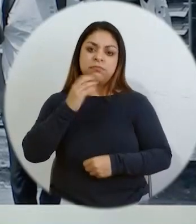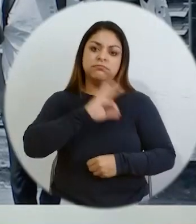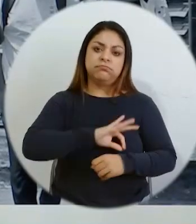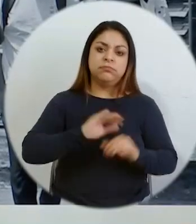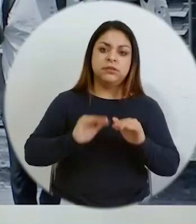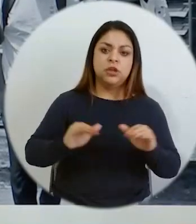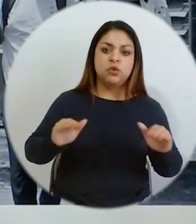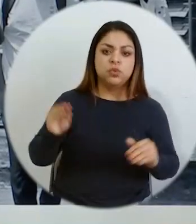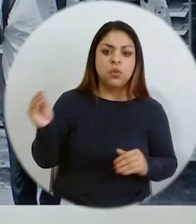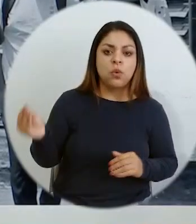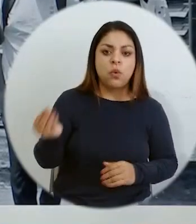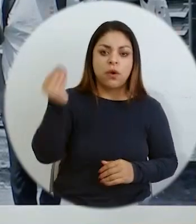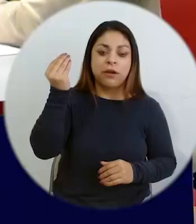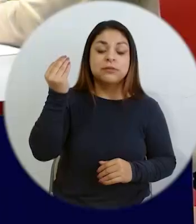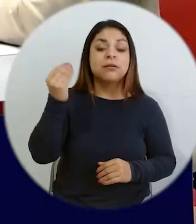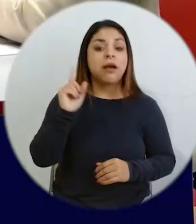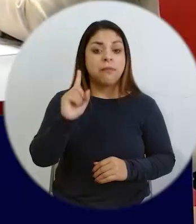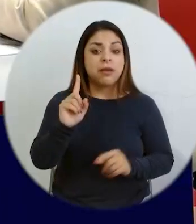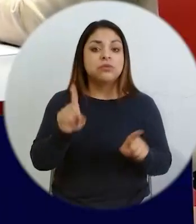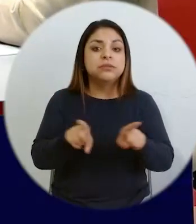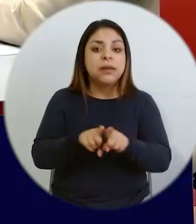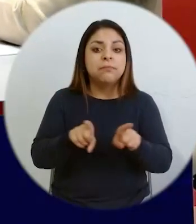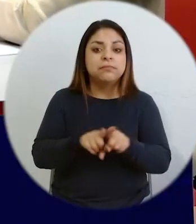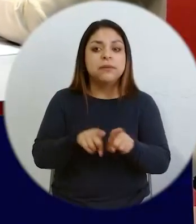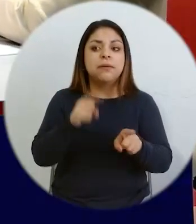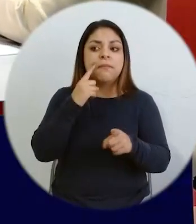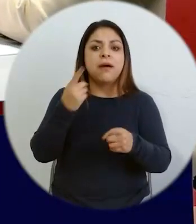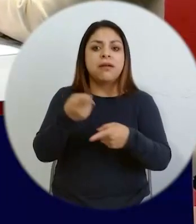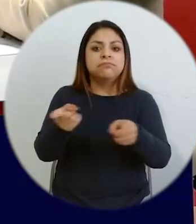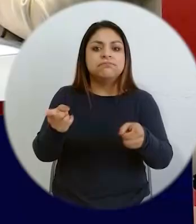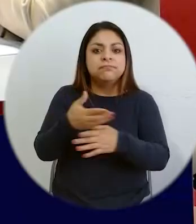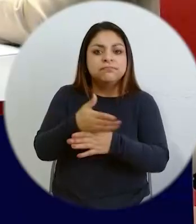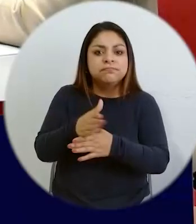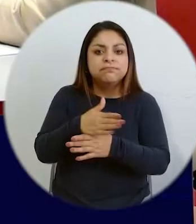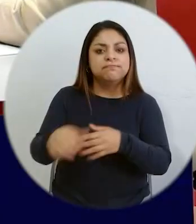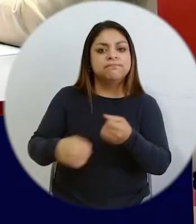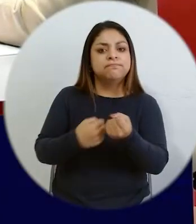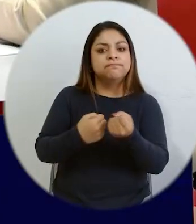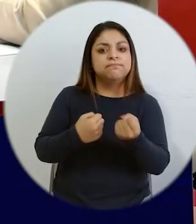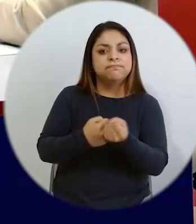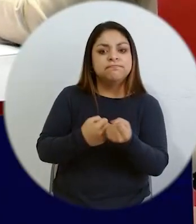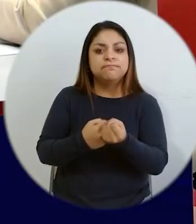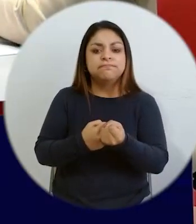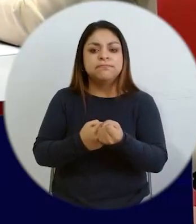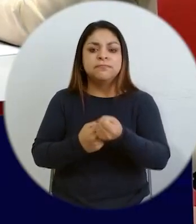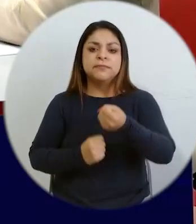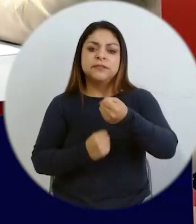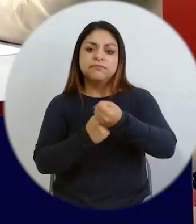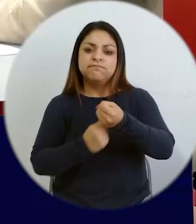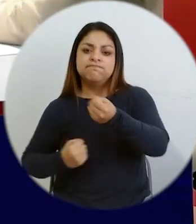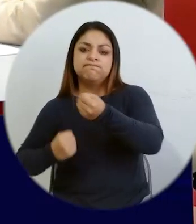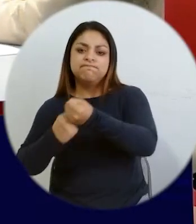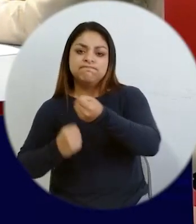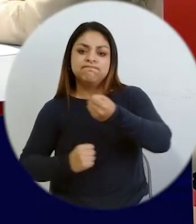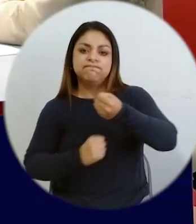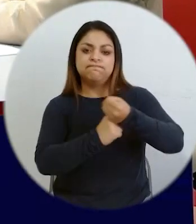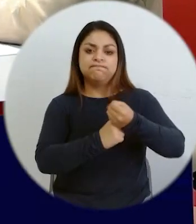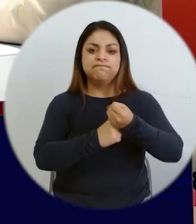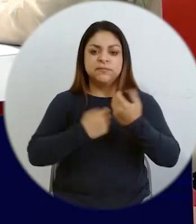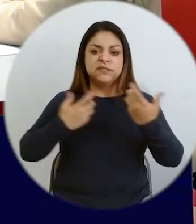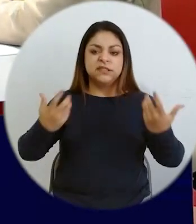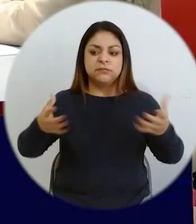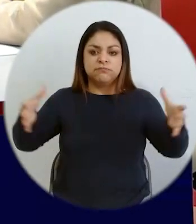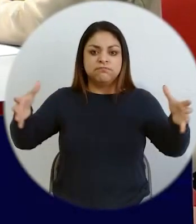sino para que cooperen, coadyuven, para que sean parte de este trabajo articulado.